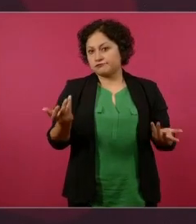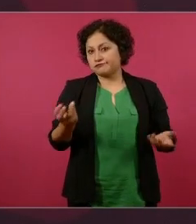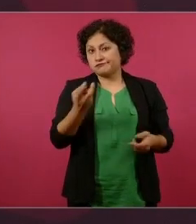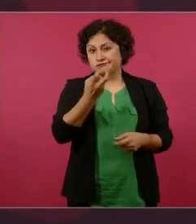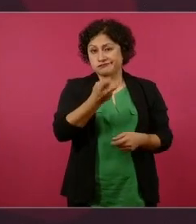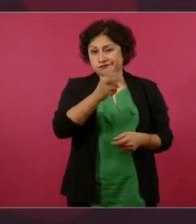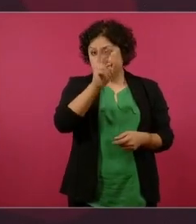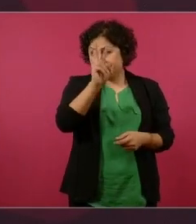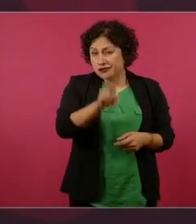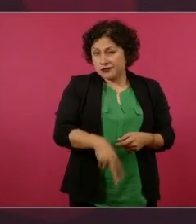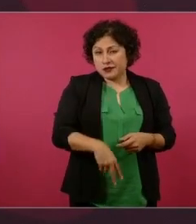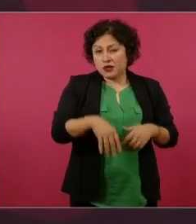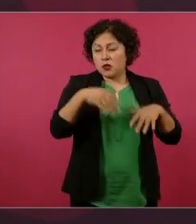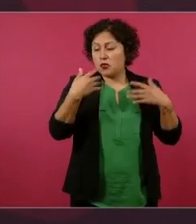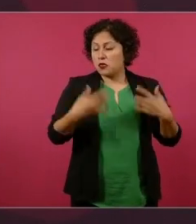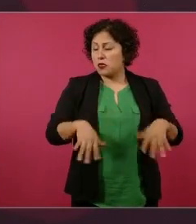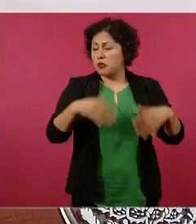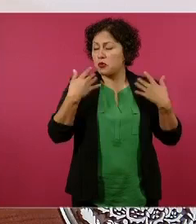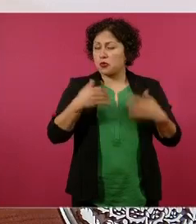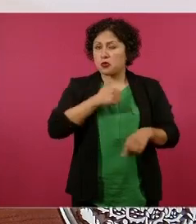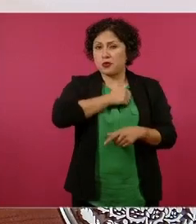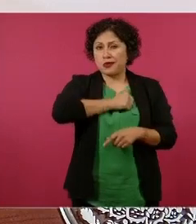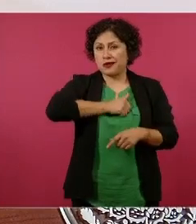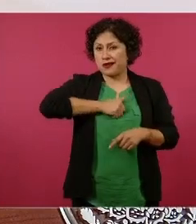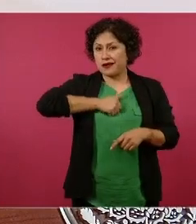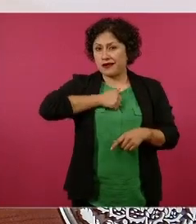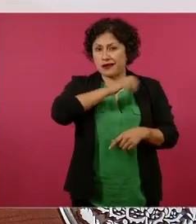la pérdida de 100,000 jóvenes